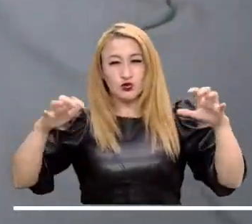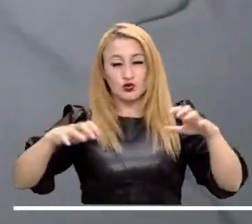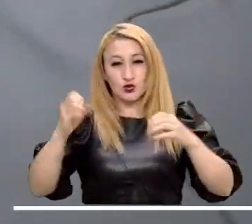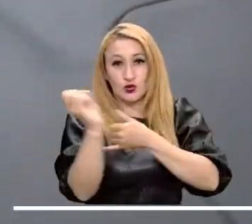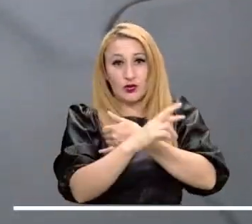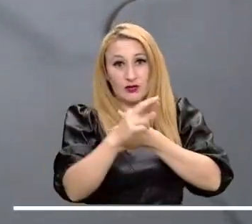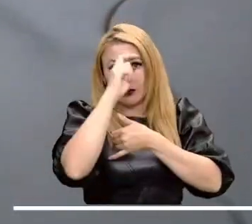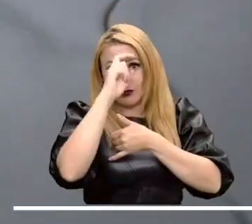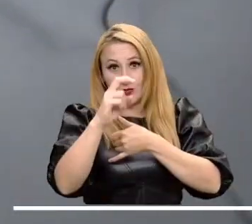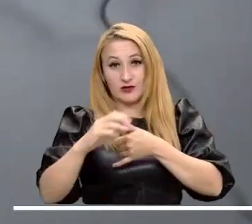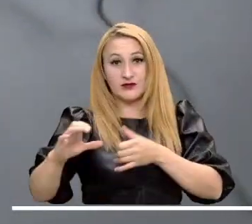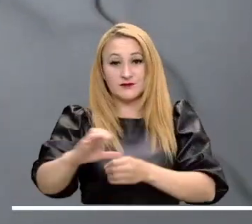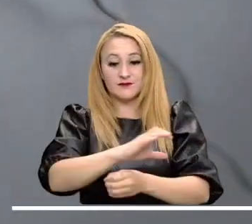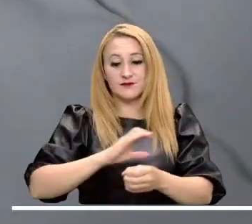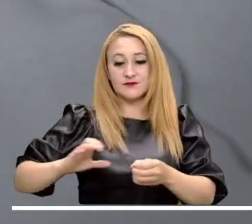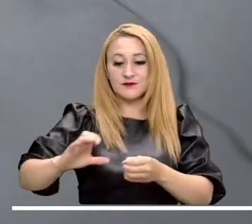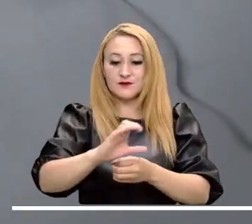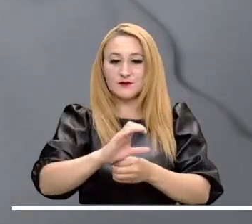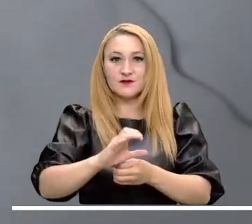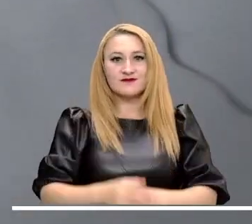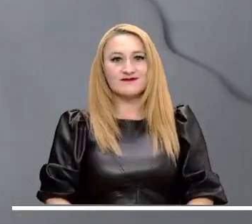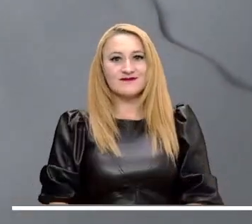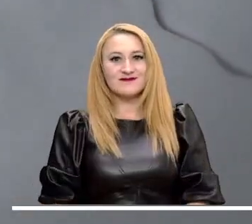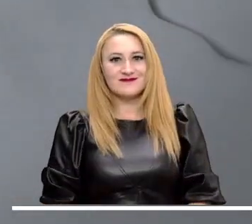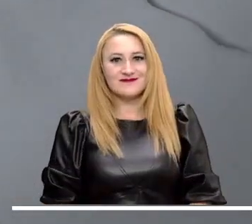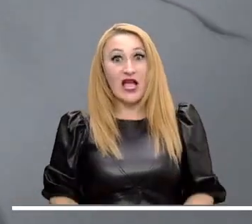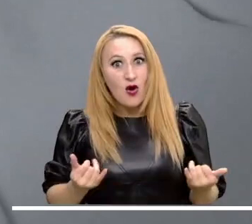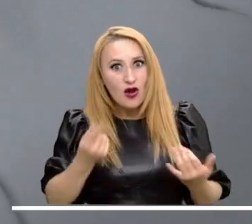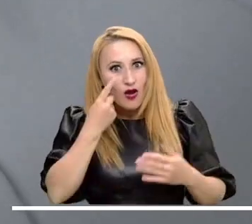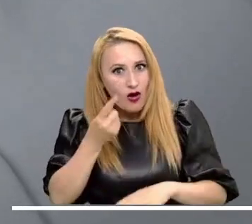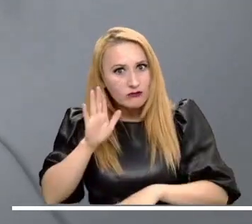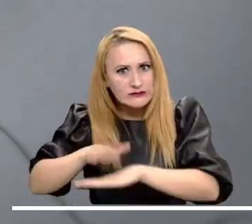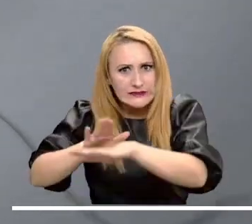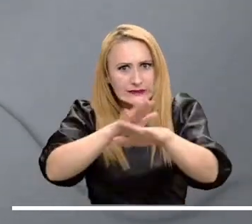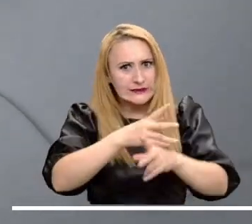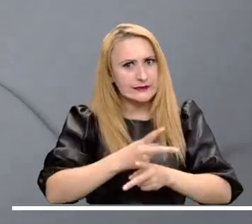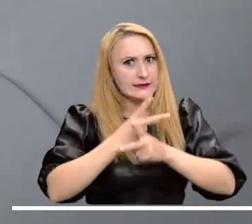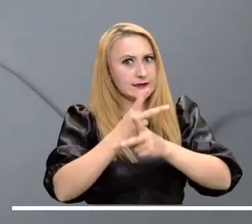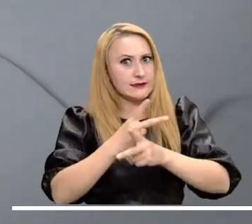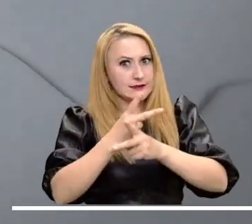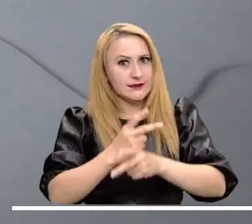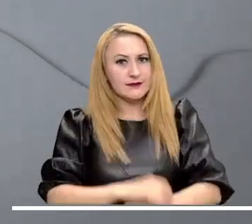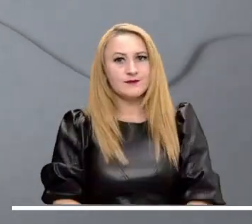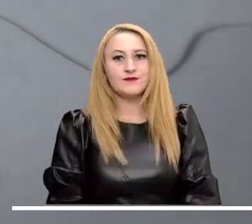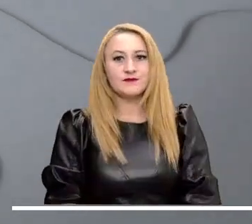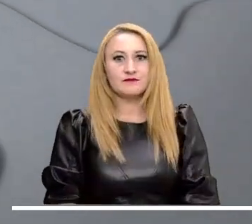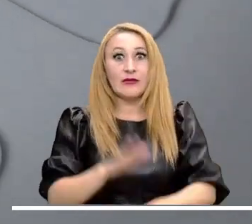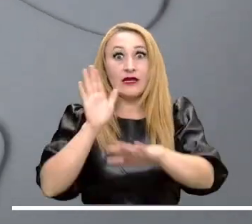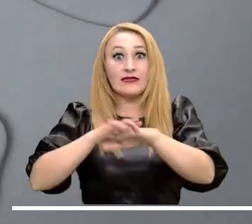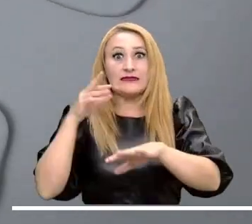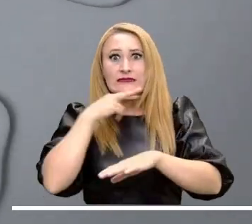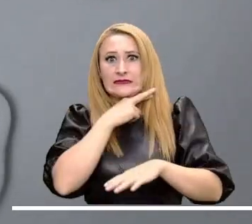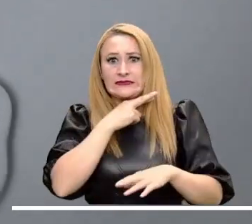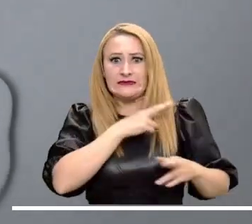Finalizamos con la capital del país, que promete una noche nublada y con probables lluvias ligeras en el oriente y norte de la ciudad.